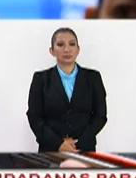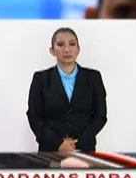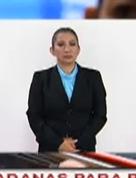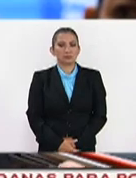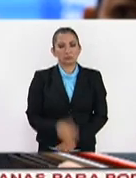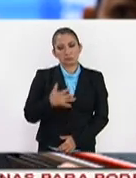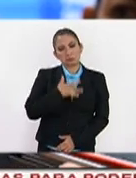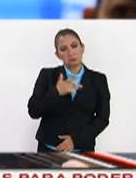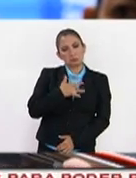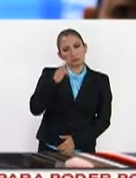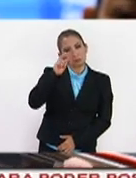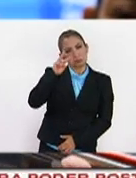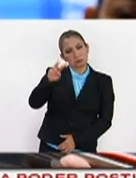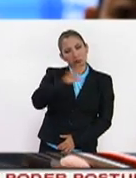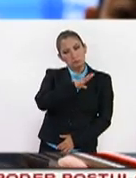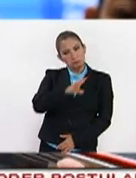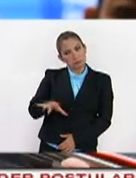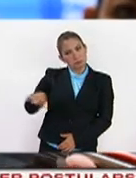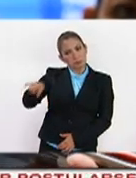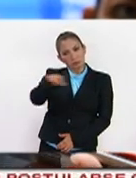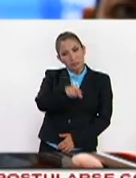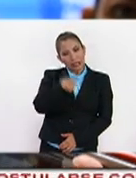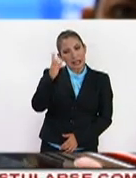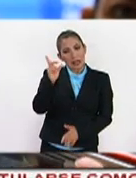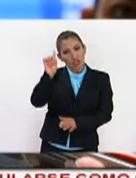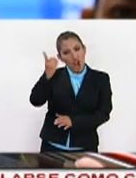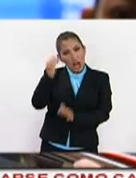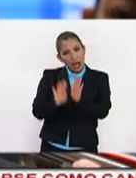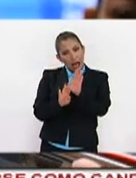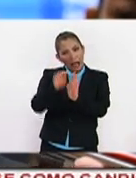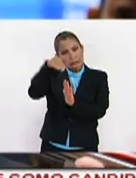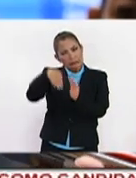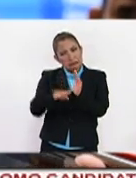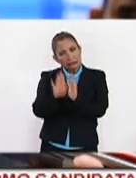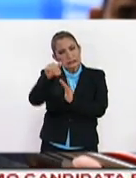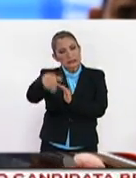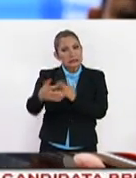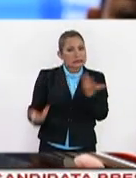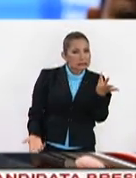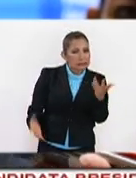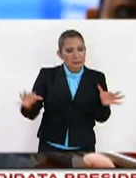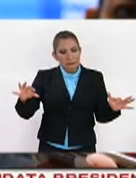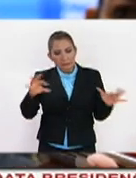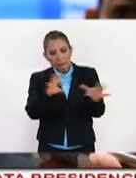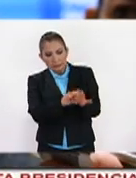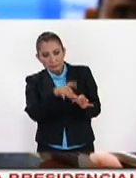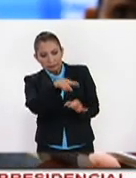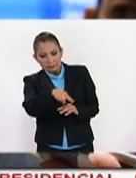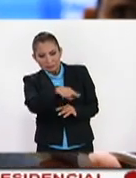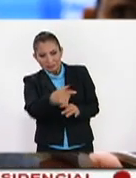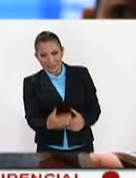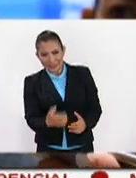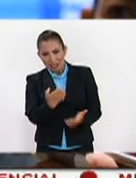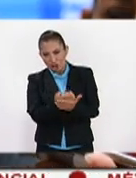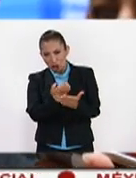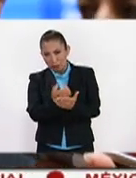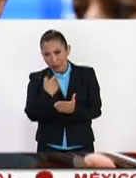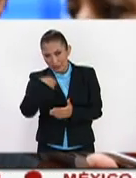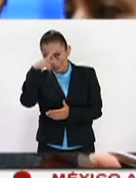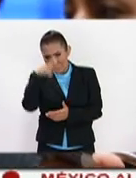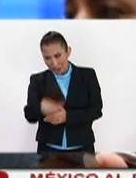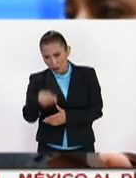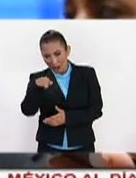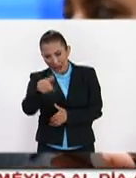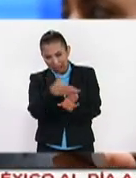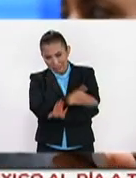Nos parece en términos generales que el tipo de cambio estaba mucho más cercano a los fundamentales de la economía mexicana antes